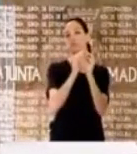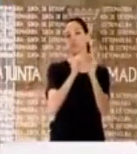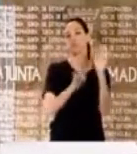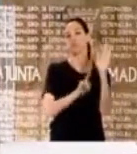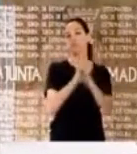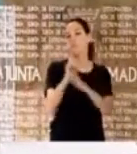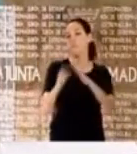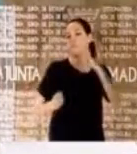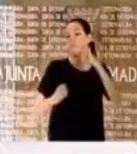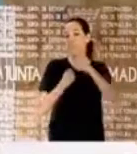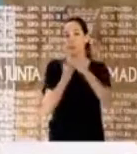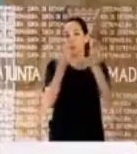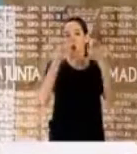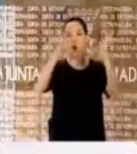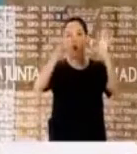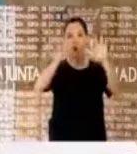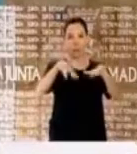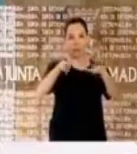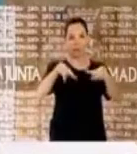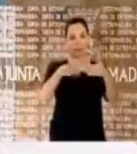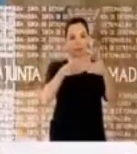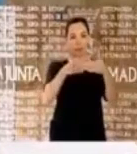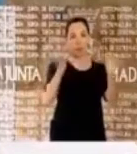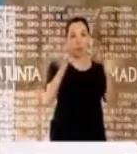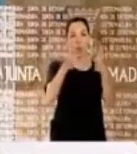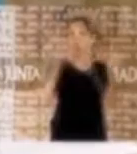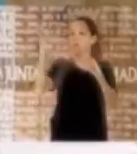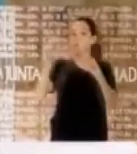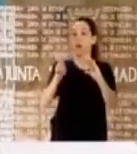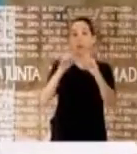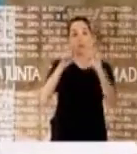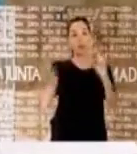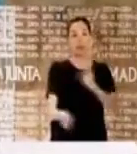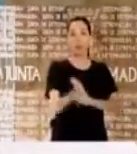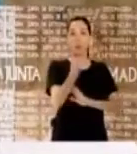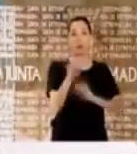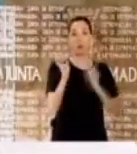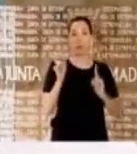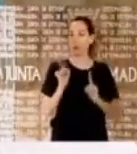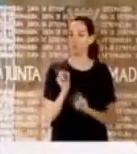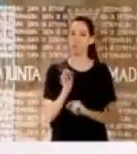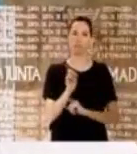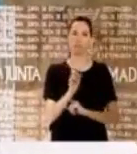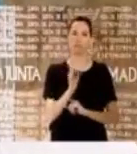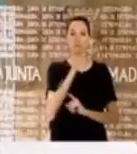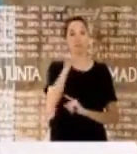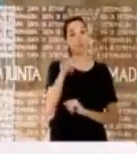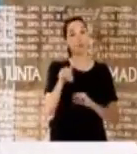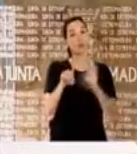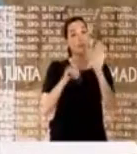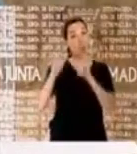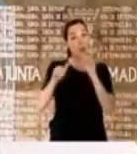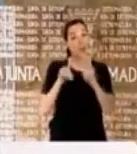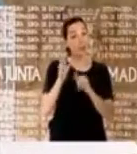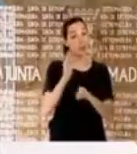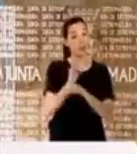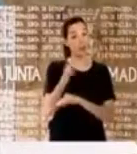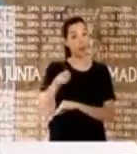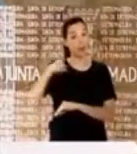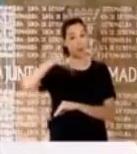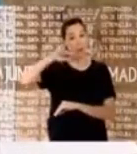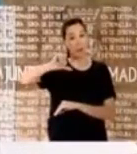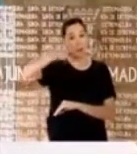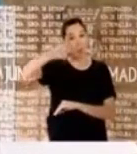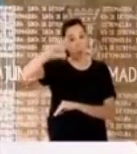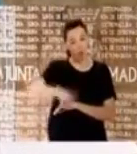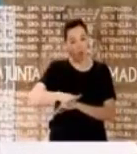8 meses con la creación y puesta en marcha de esa nueva empresa. Lo más importante de estas ayudas, de esta convocatoria que hoy aprobamos,